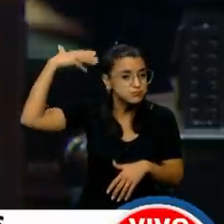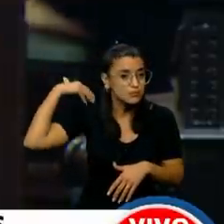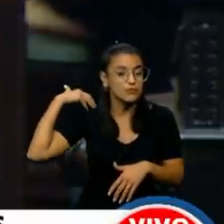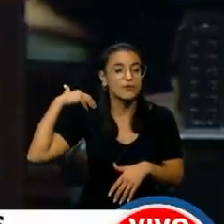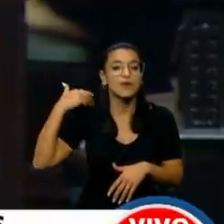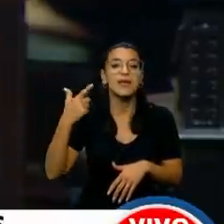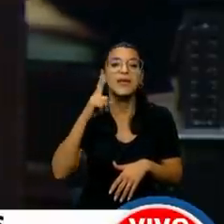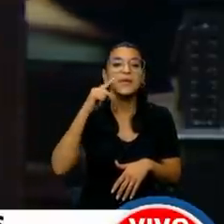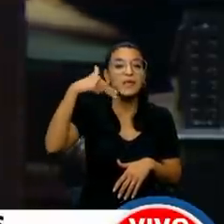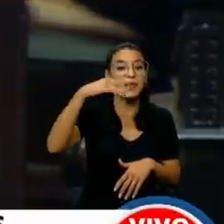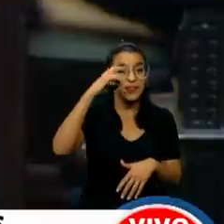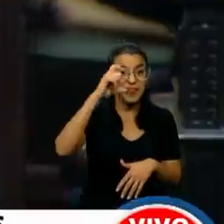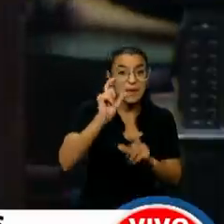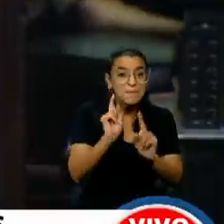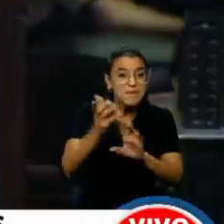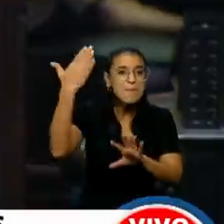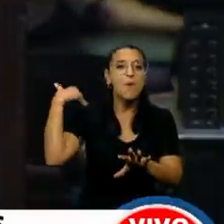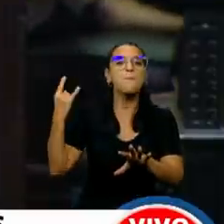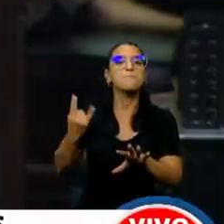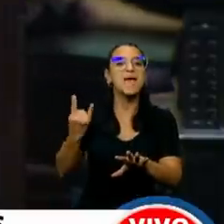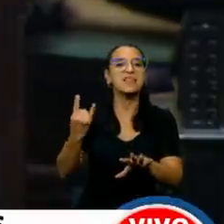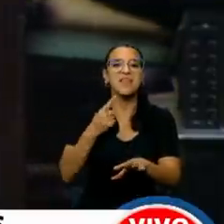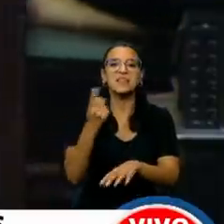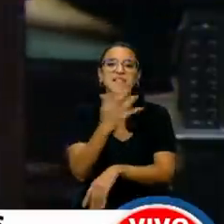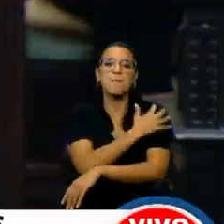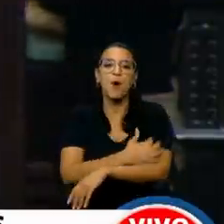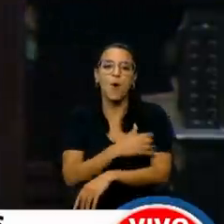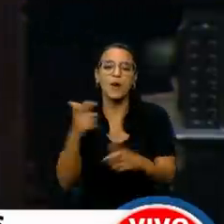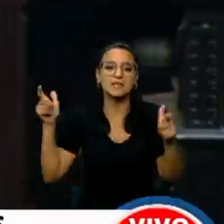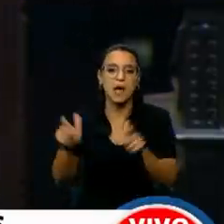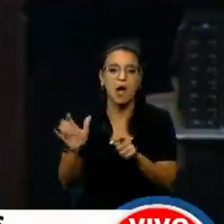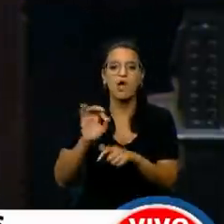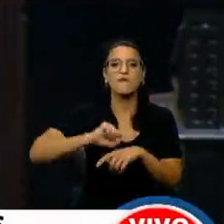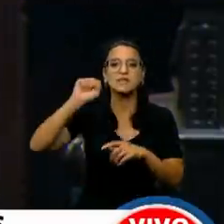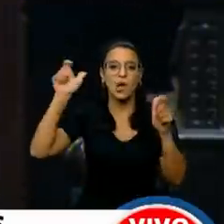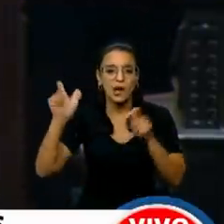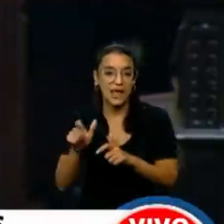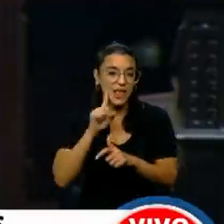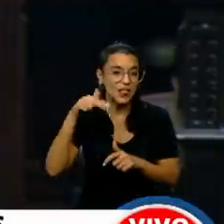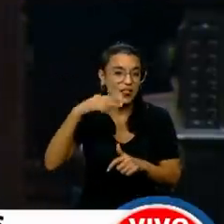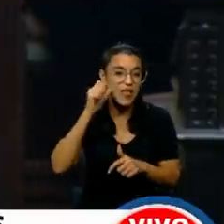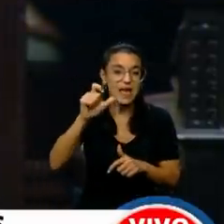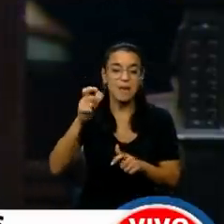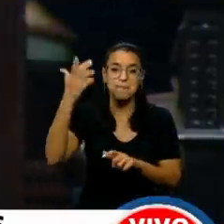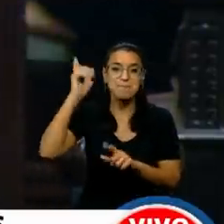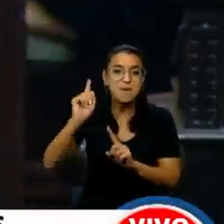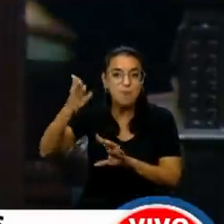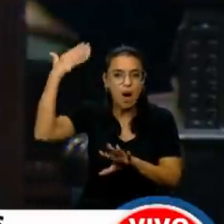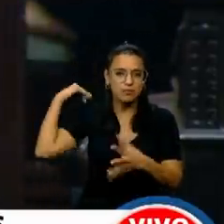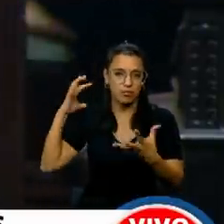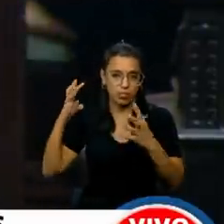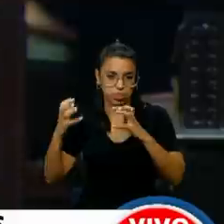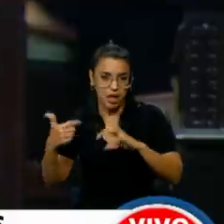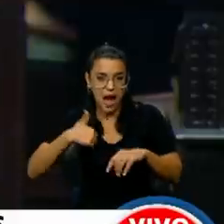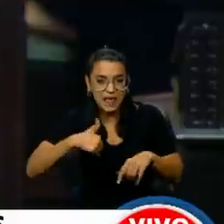s indec que nos mentía con la pobreza con la inflación que sinde que tan tanto mal hizo la argentina